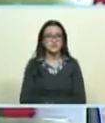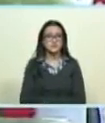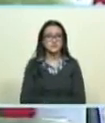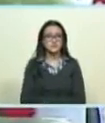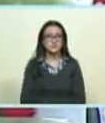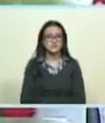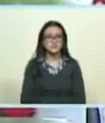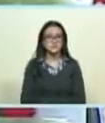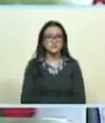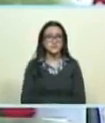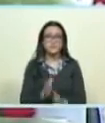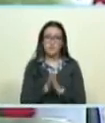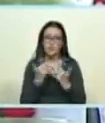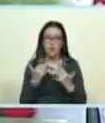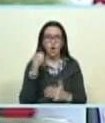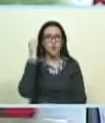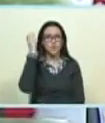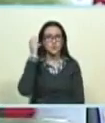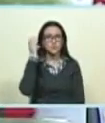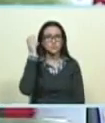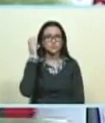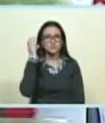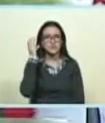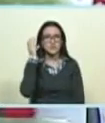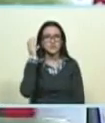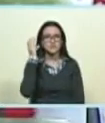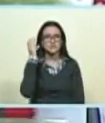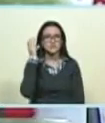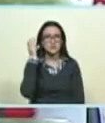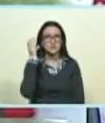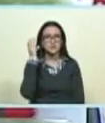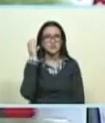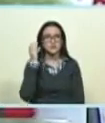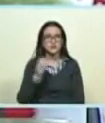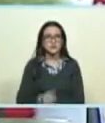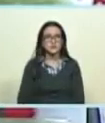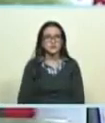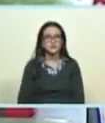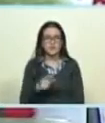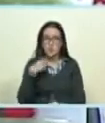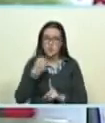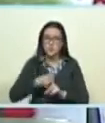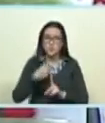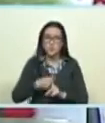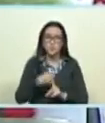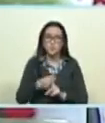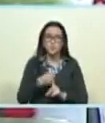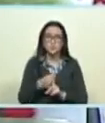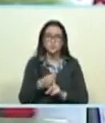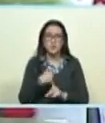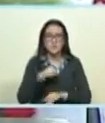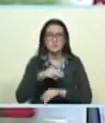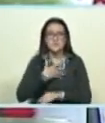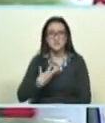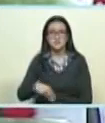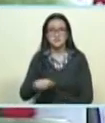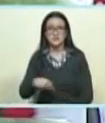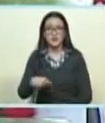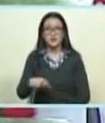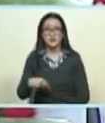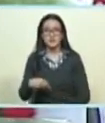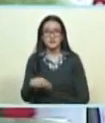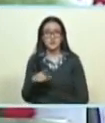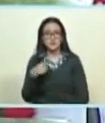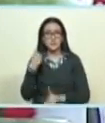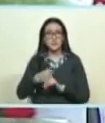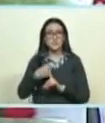la conciencia. Y pido todo el apoyo porque mira, la batalla que me ha tocado dar como presidente es una